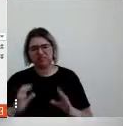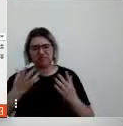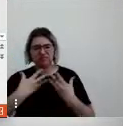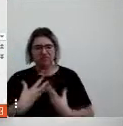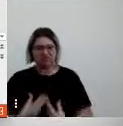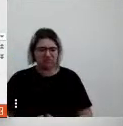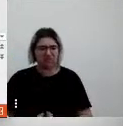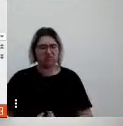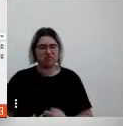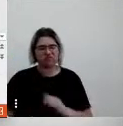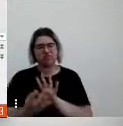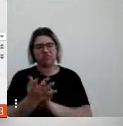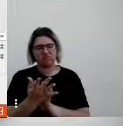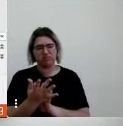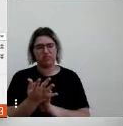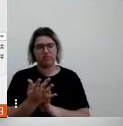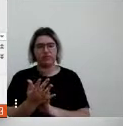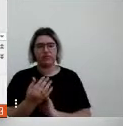mediterránea.